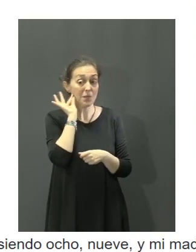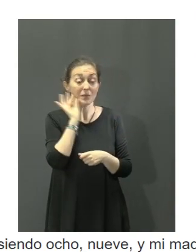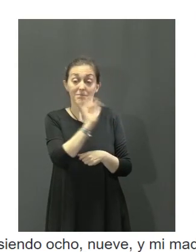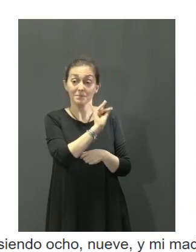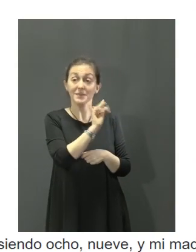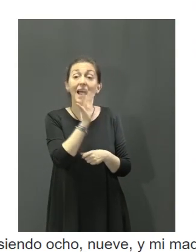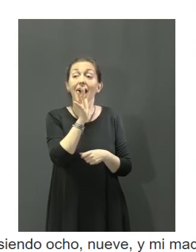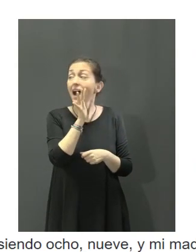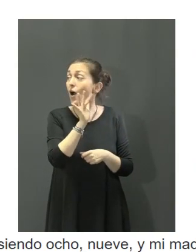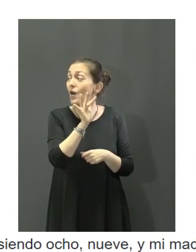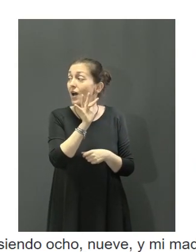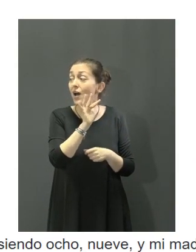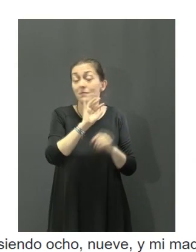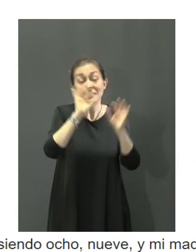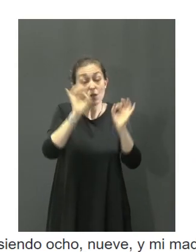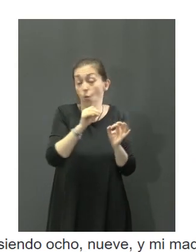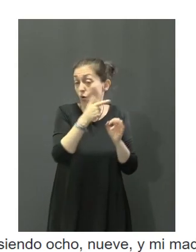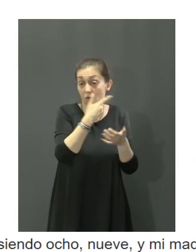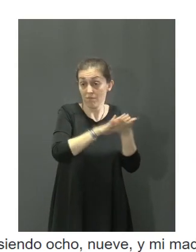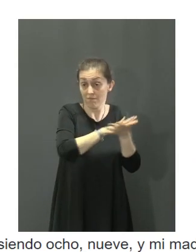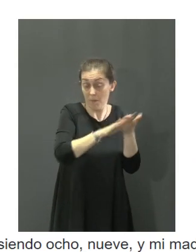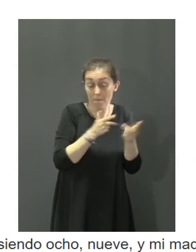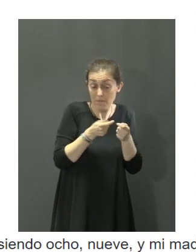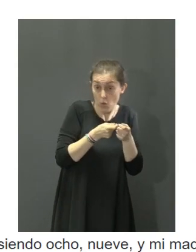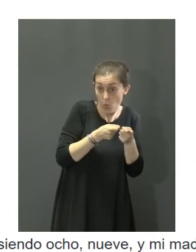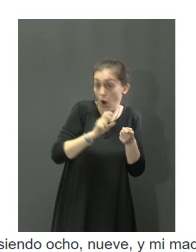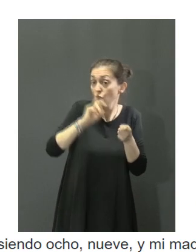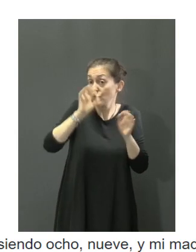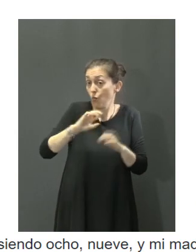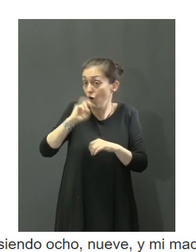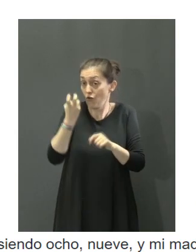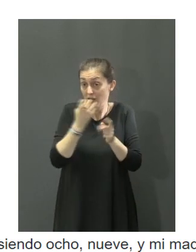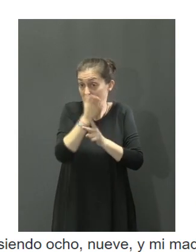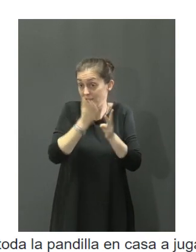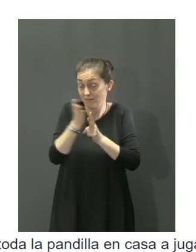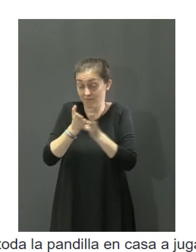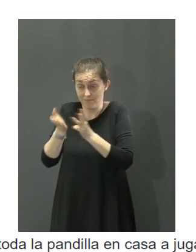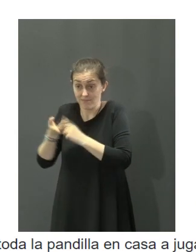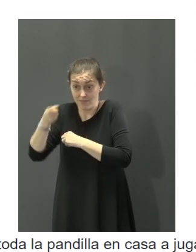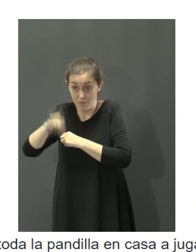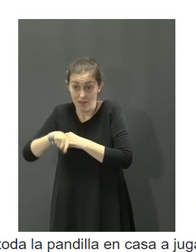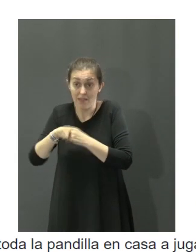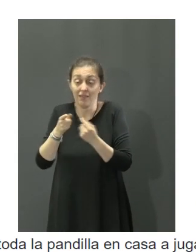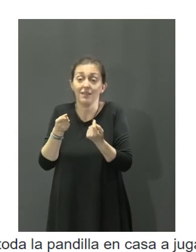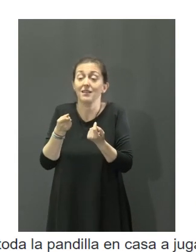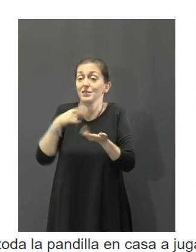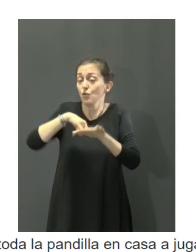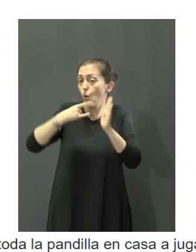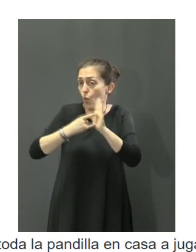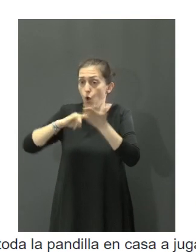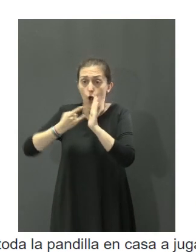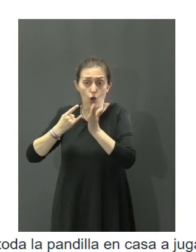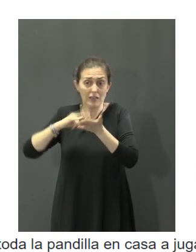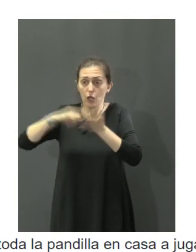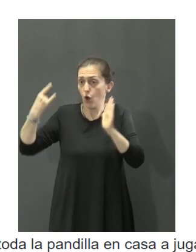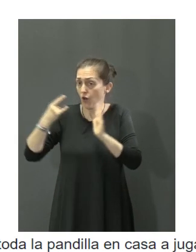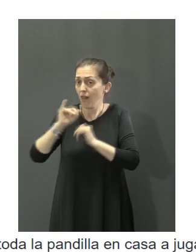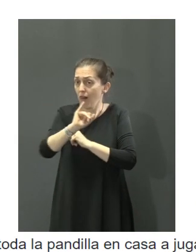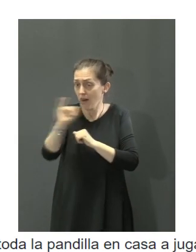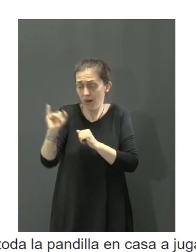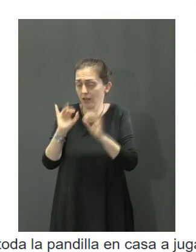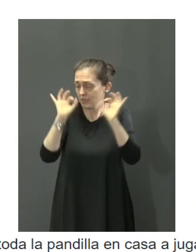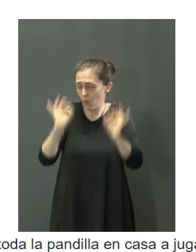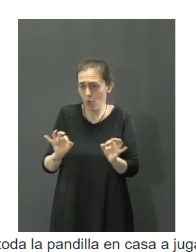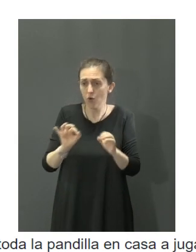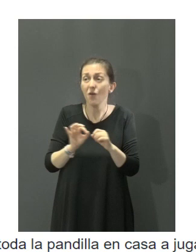Bueno, vamos a verlo seguro que no solo con los videojuegos, sino con otro tipo de soluciones tecnológicas, de